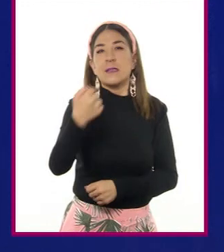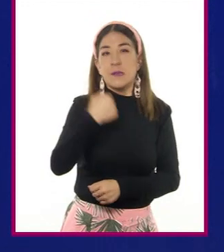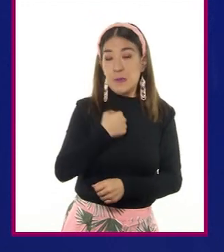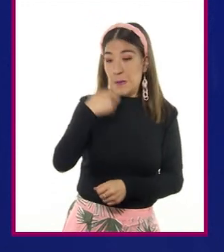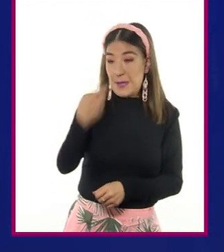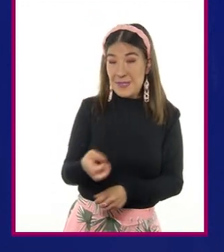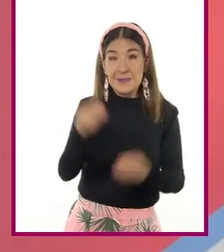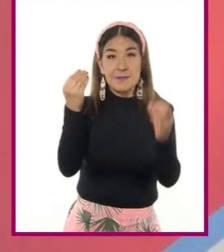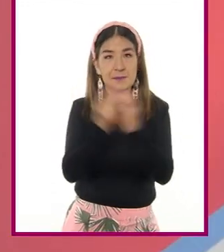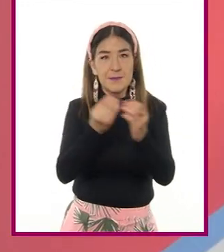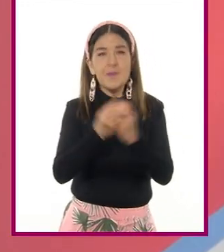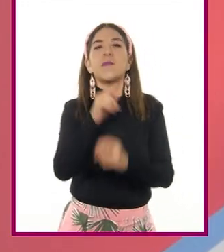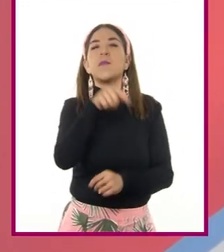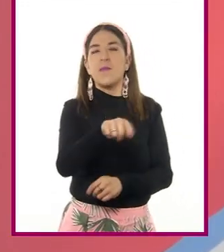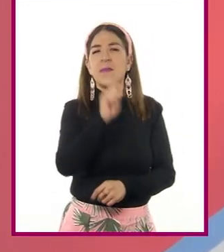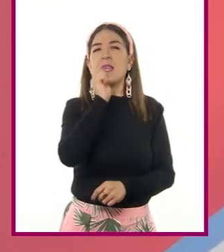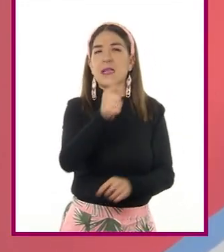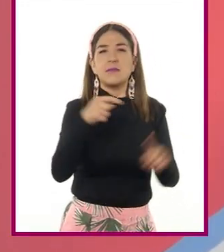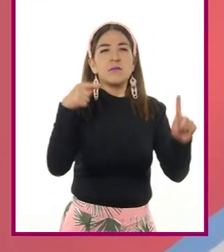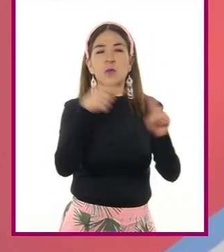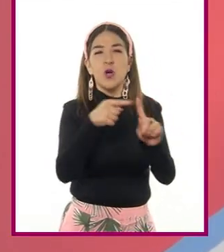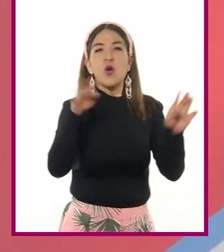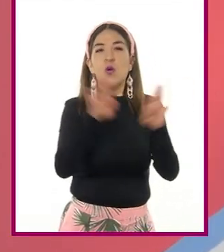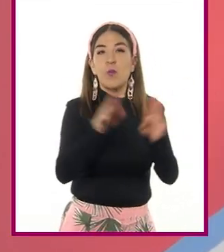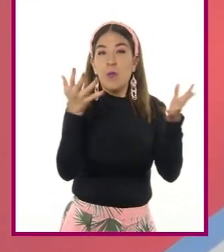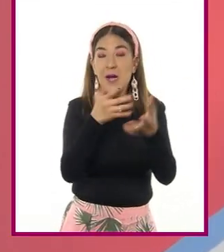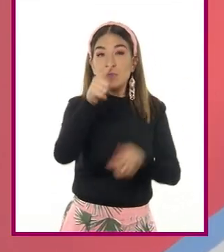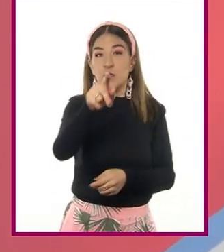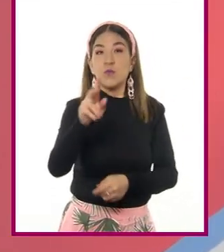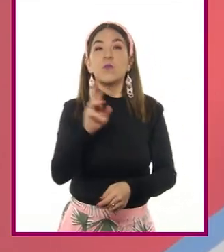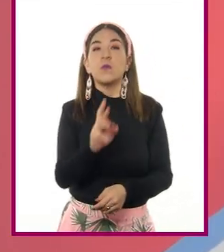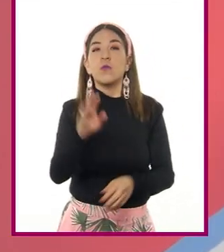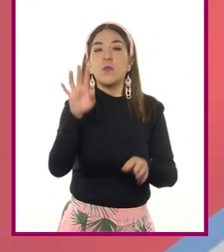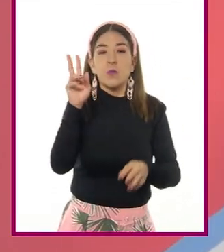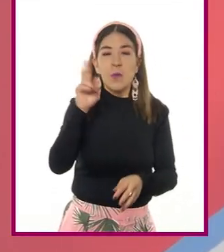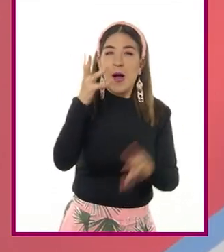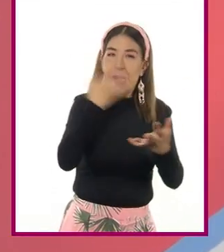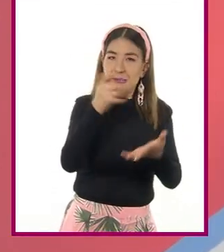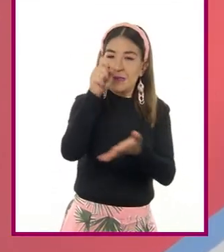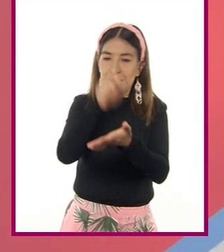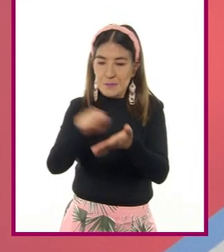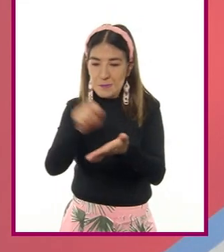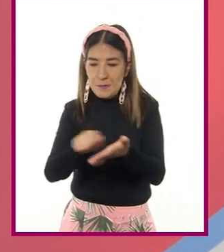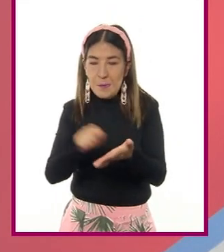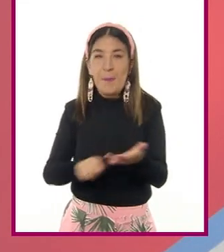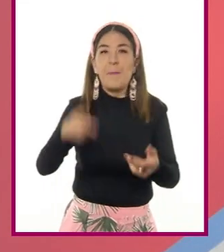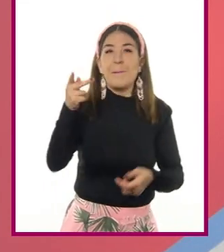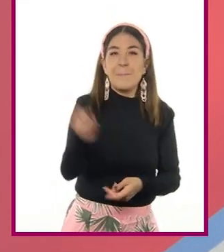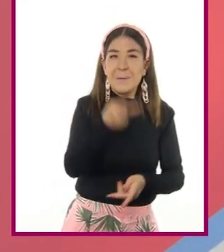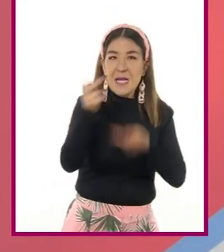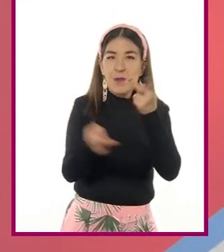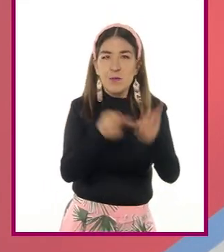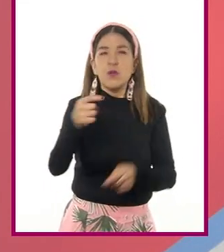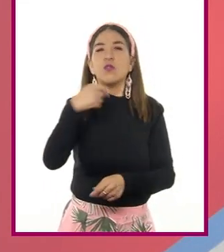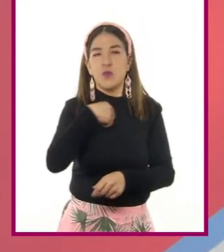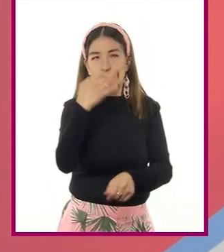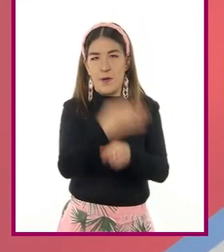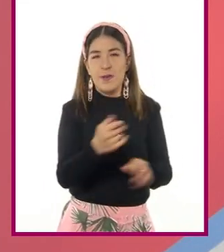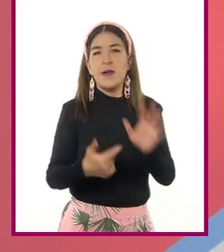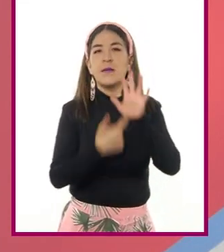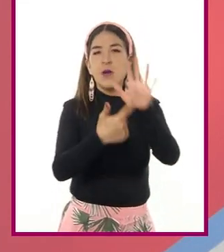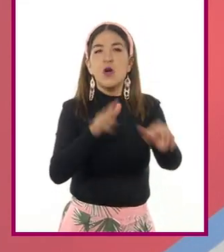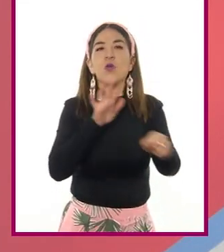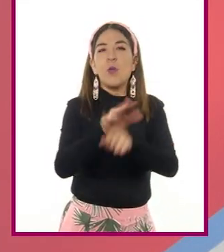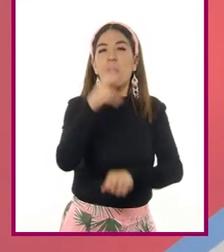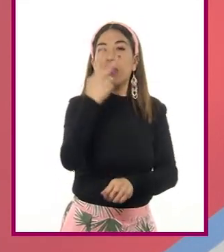esta sesión tiene como propósito el formular preguntas para buscar información, les enseñaré cuáles son los dos